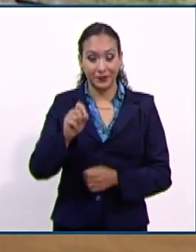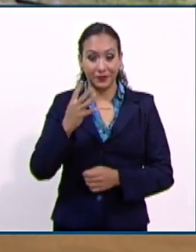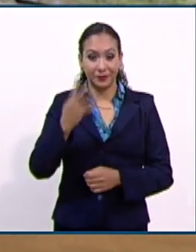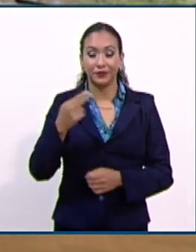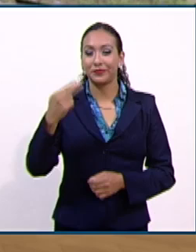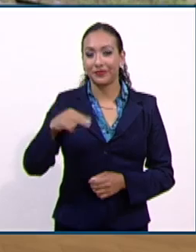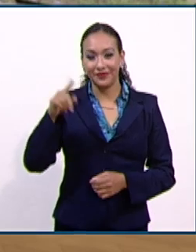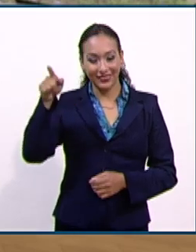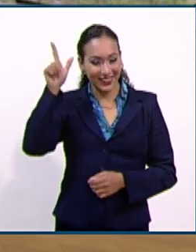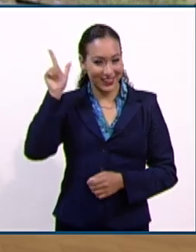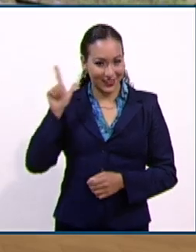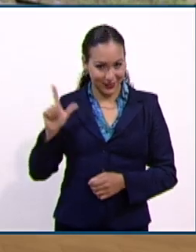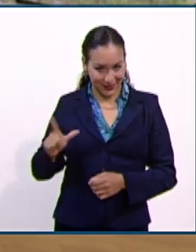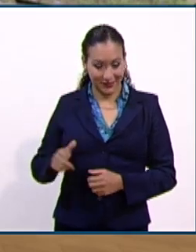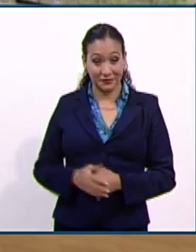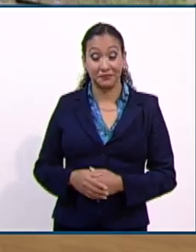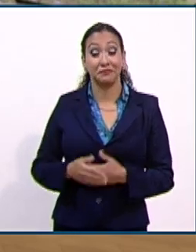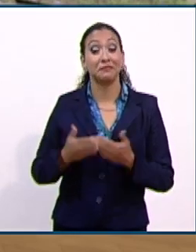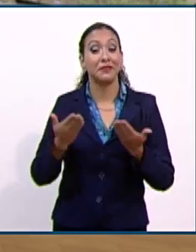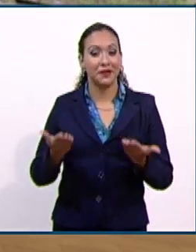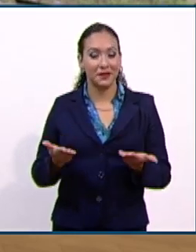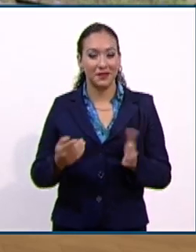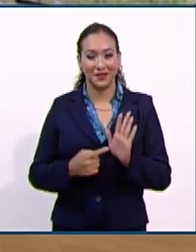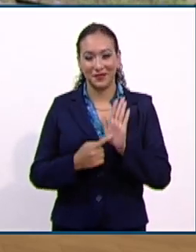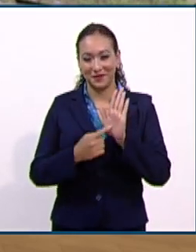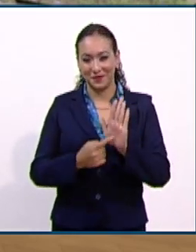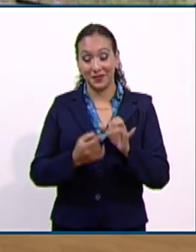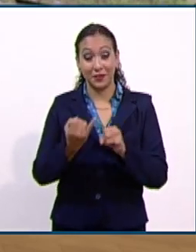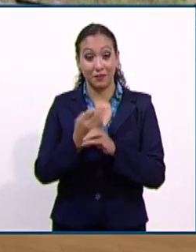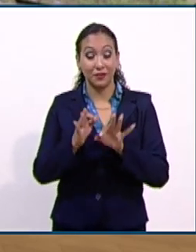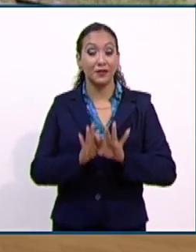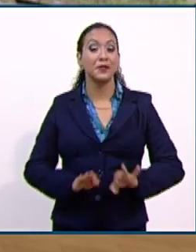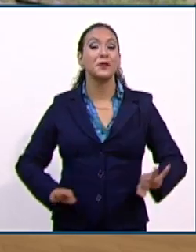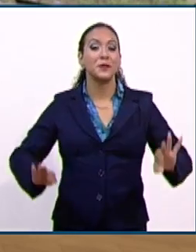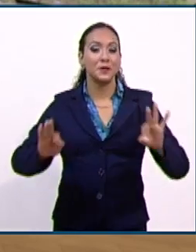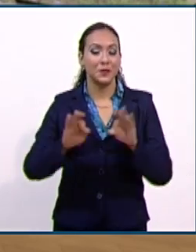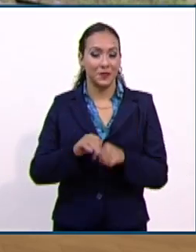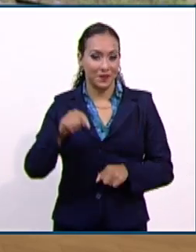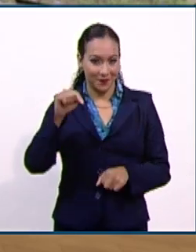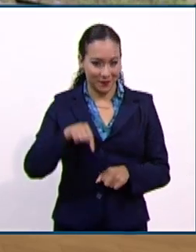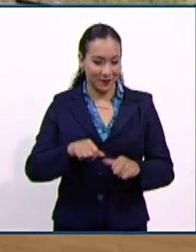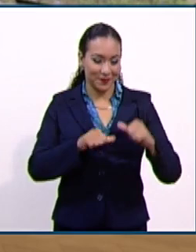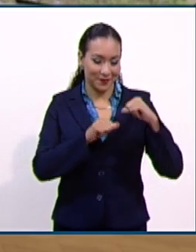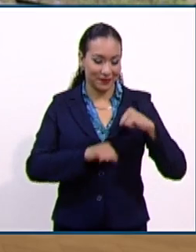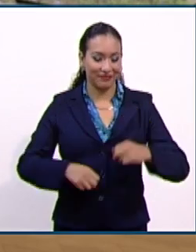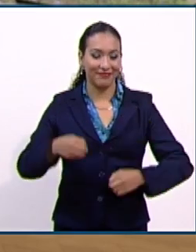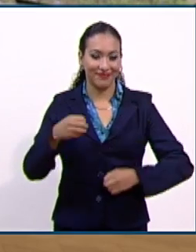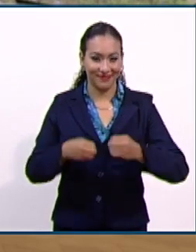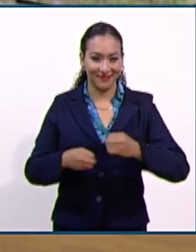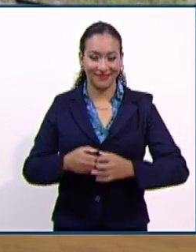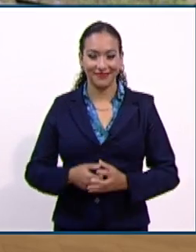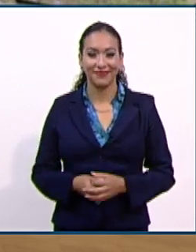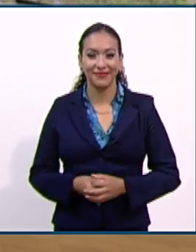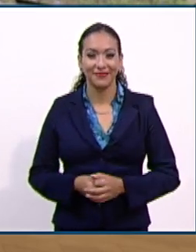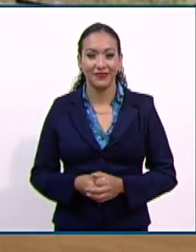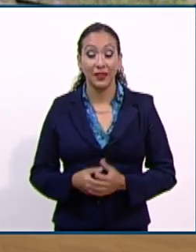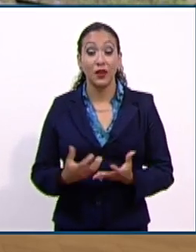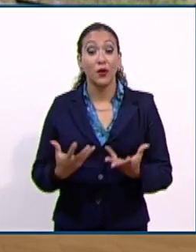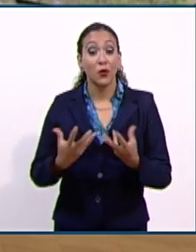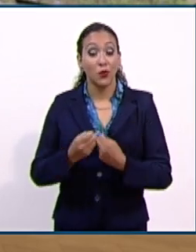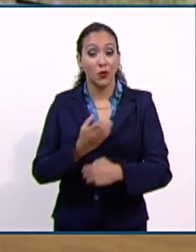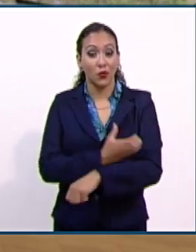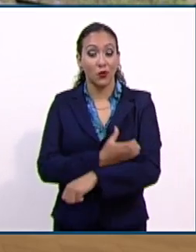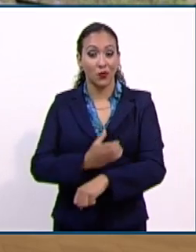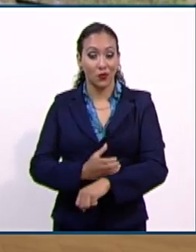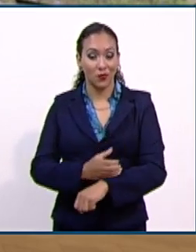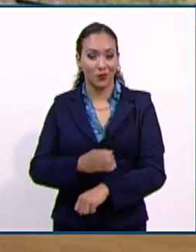Soy Lorena Sánchez Cabrera y tendré el gusto en los próximos minutos de presentarle la información más reciente del Poder Judicial de la Federación, junto a mi